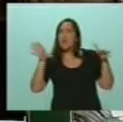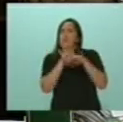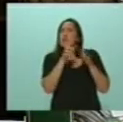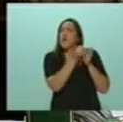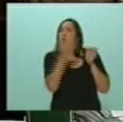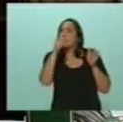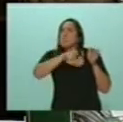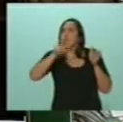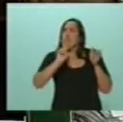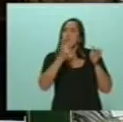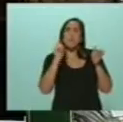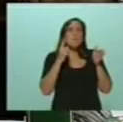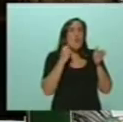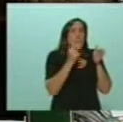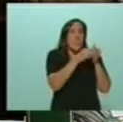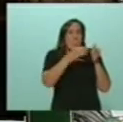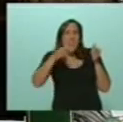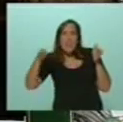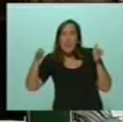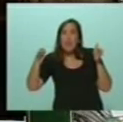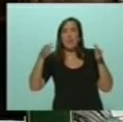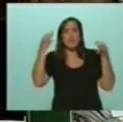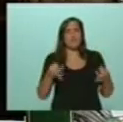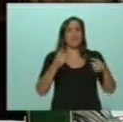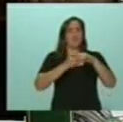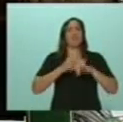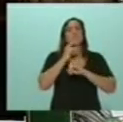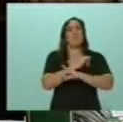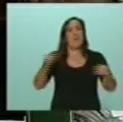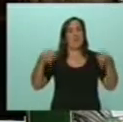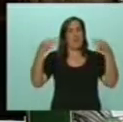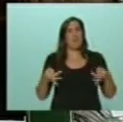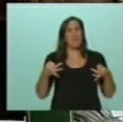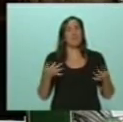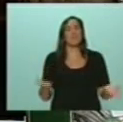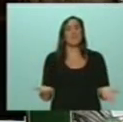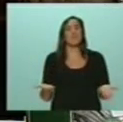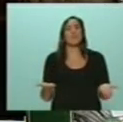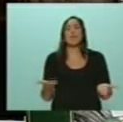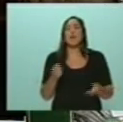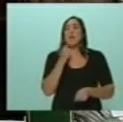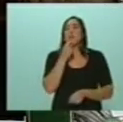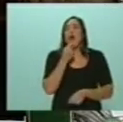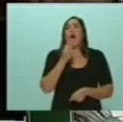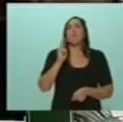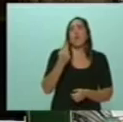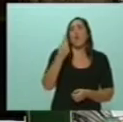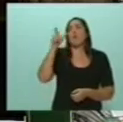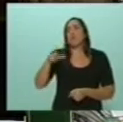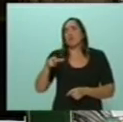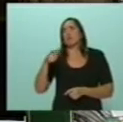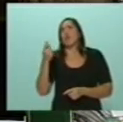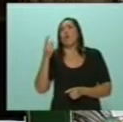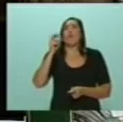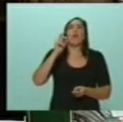que especulaciones de esta naturaleza, pensar que una desgracia más, una desgracia menos,